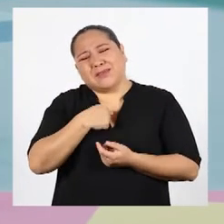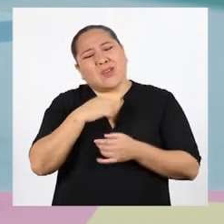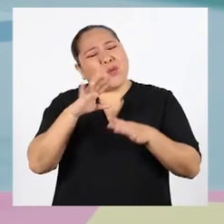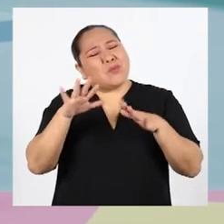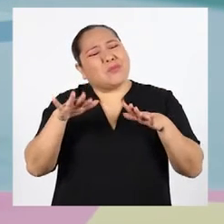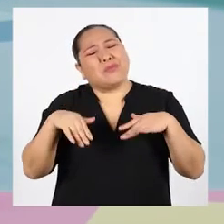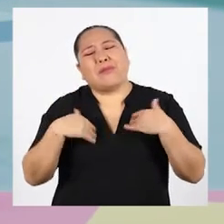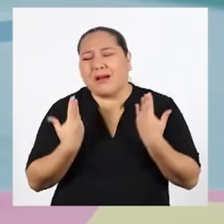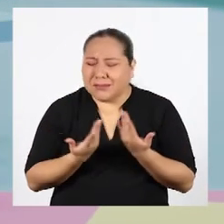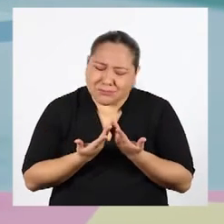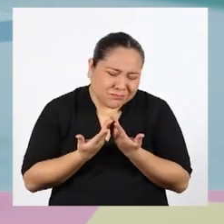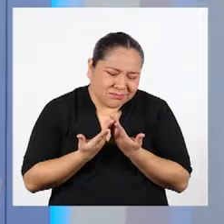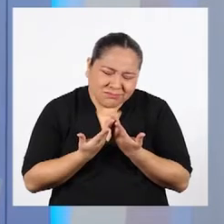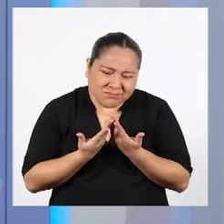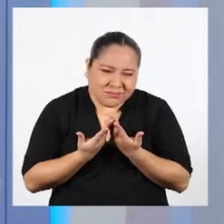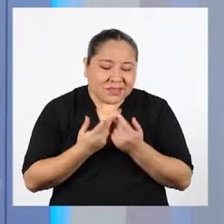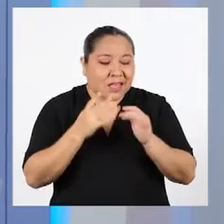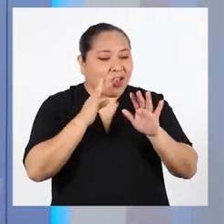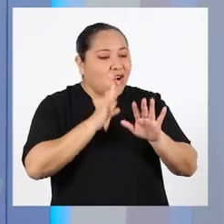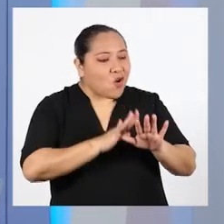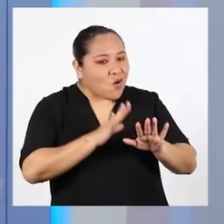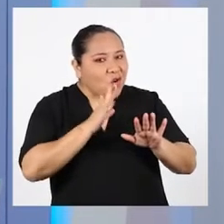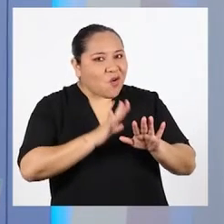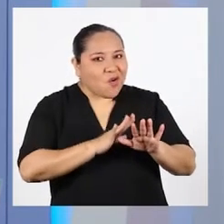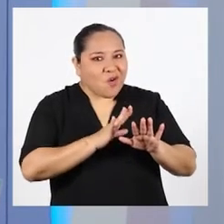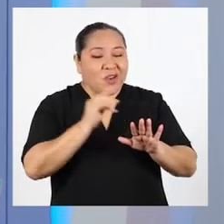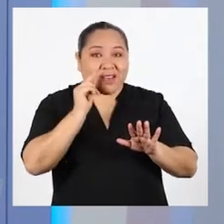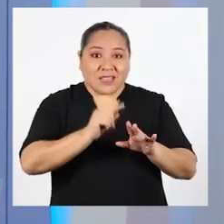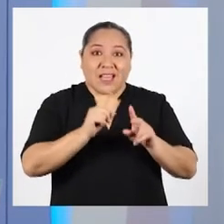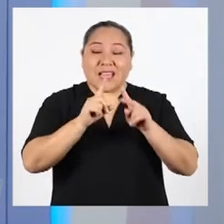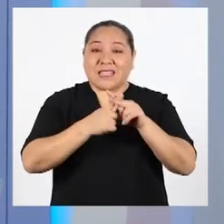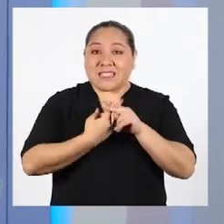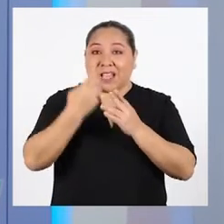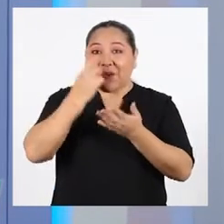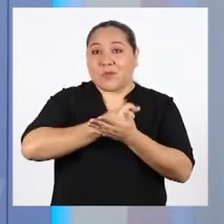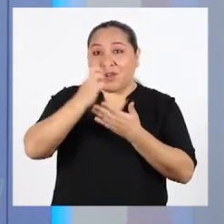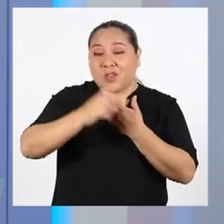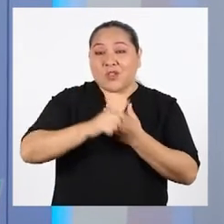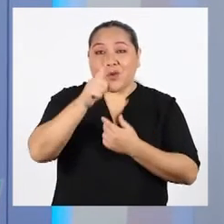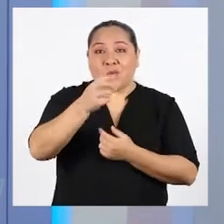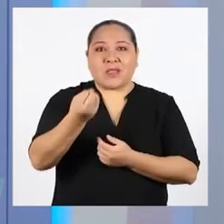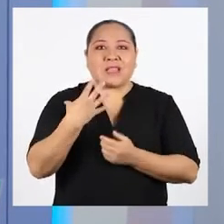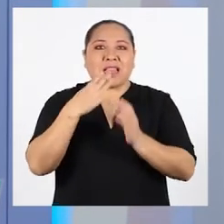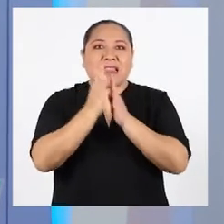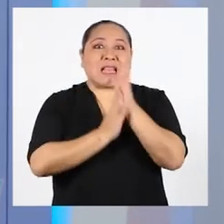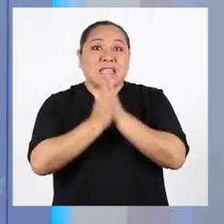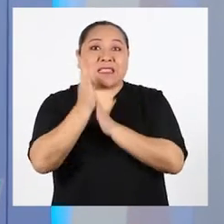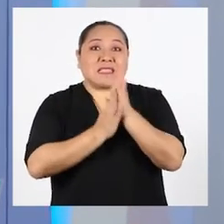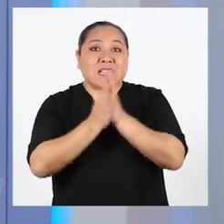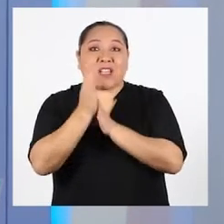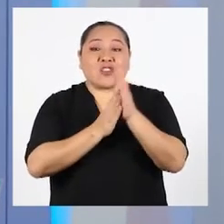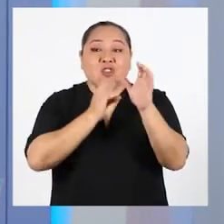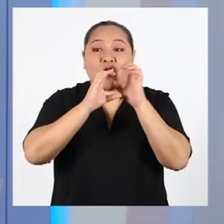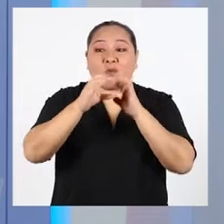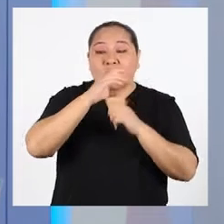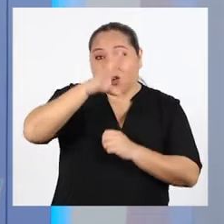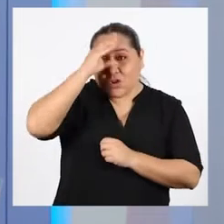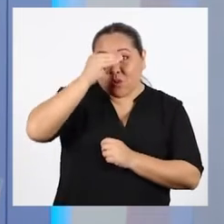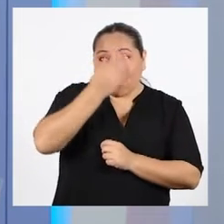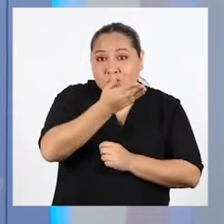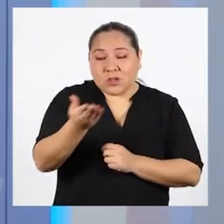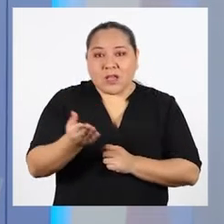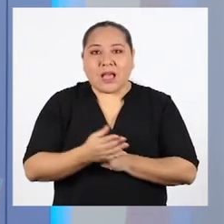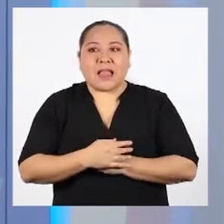sea capaz. Oye, al iniciar el programa me dijiste que tenías ganas de hablar con los chicos,